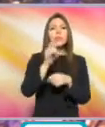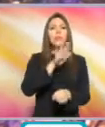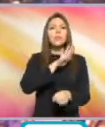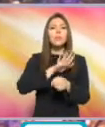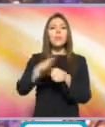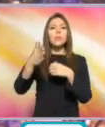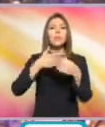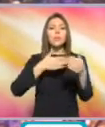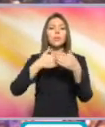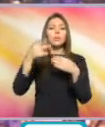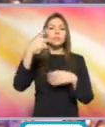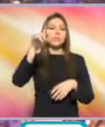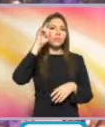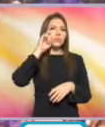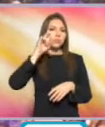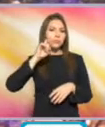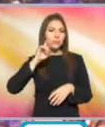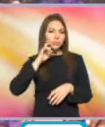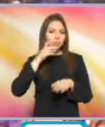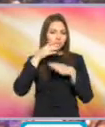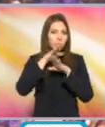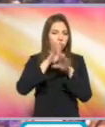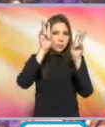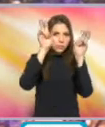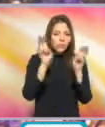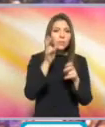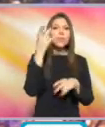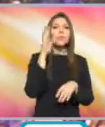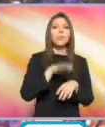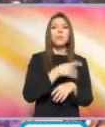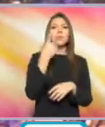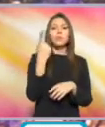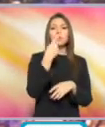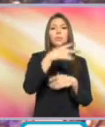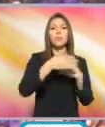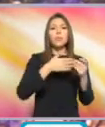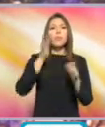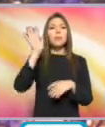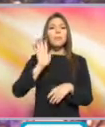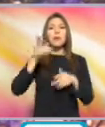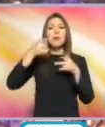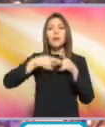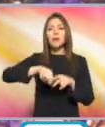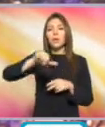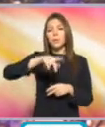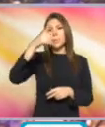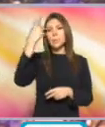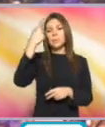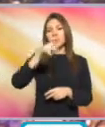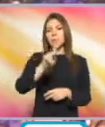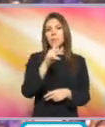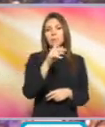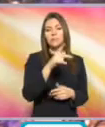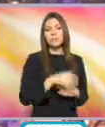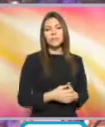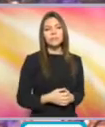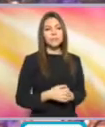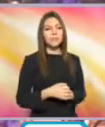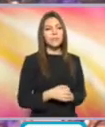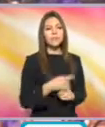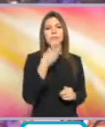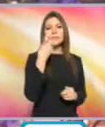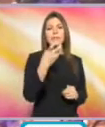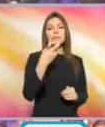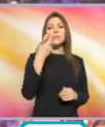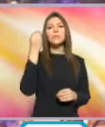¿Y por qué de la moda? Porque, bueno, finalmente la moda pareciera que surgió el día de hoy, pero sin embargo es producto